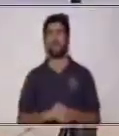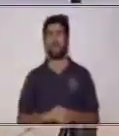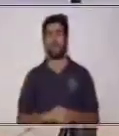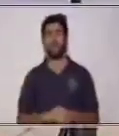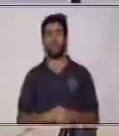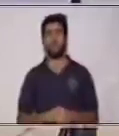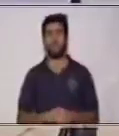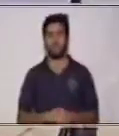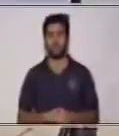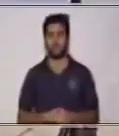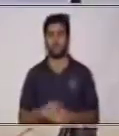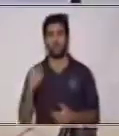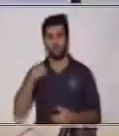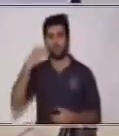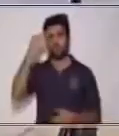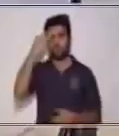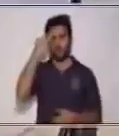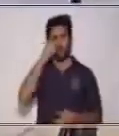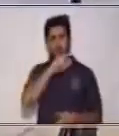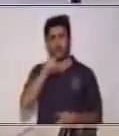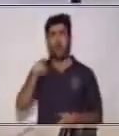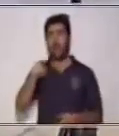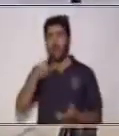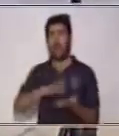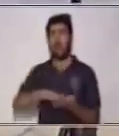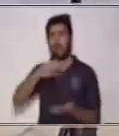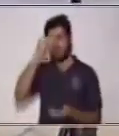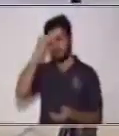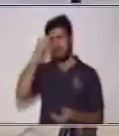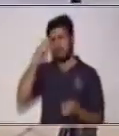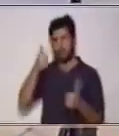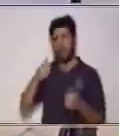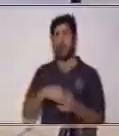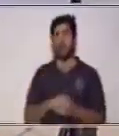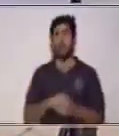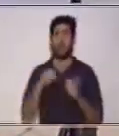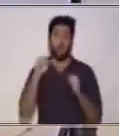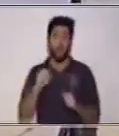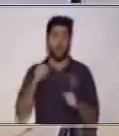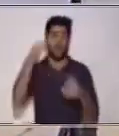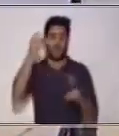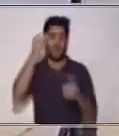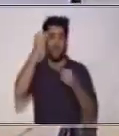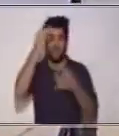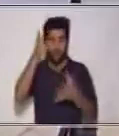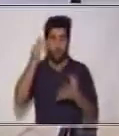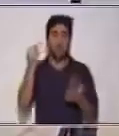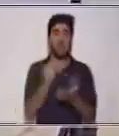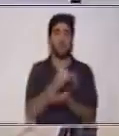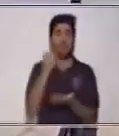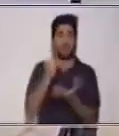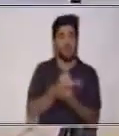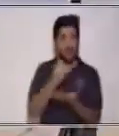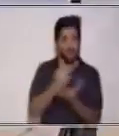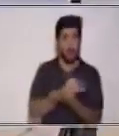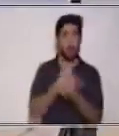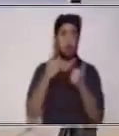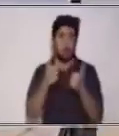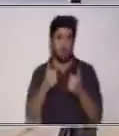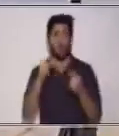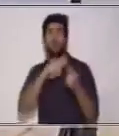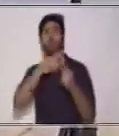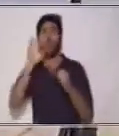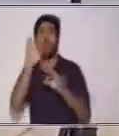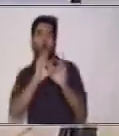Muy bien, en casita, yo sé que acaban de pensar. Bueno, podría ser un informe de investigación, excelente, muy bien. Podría